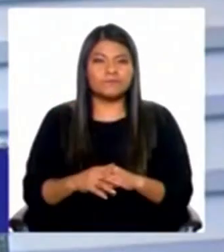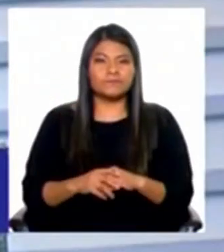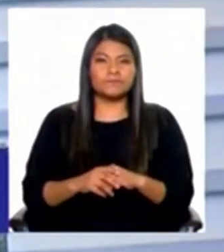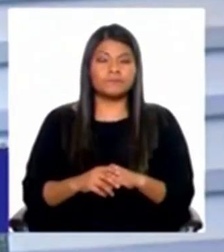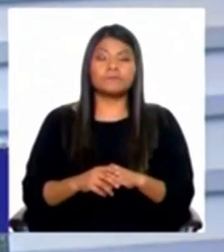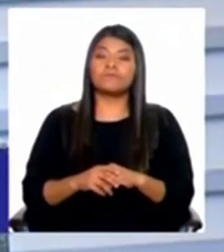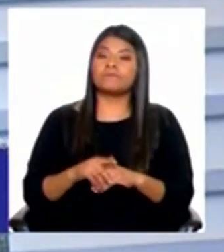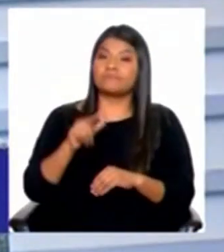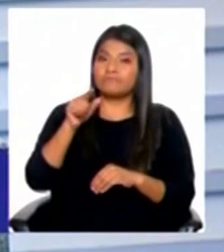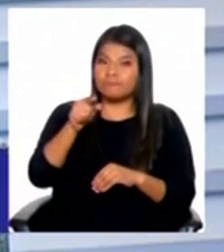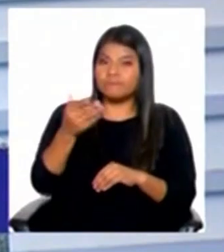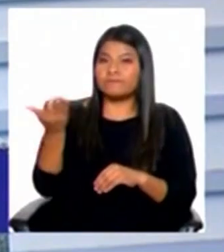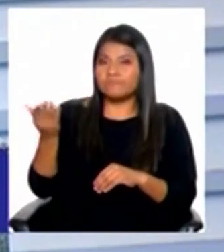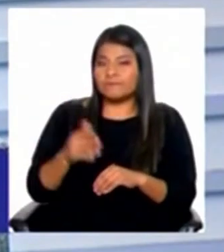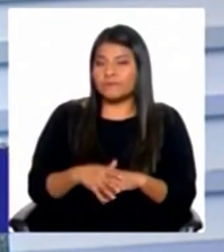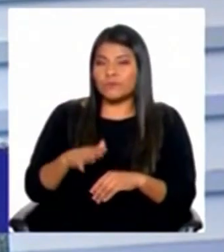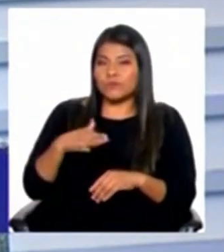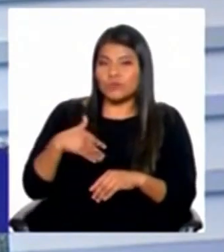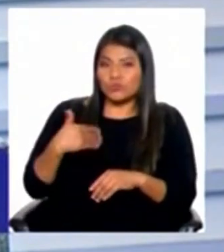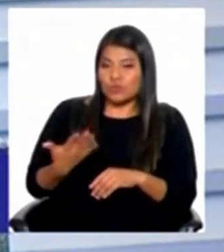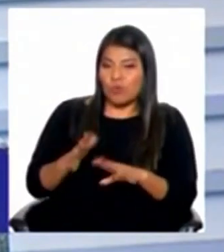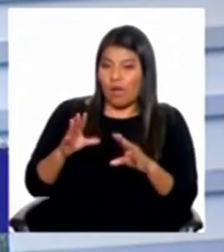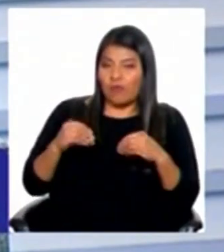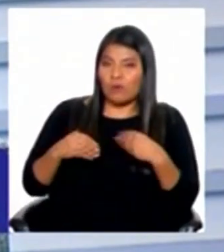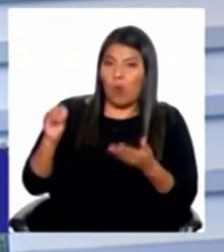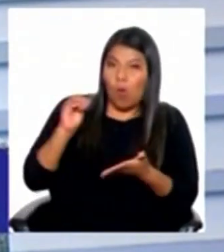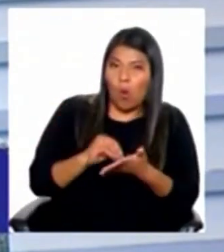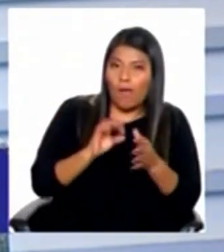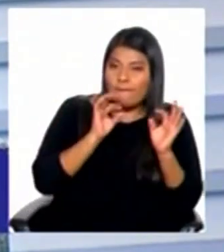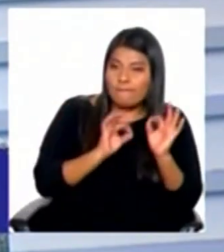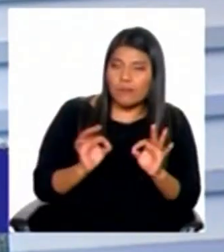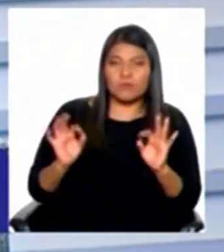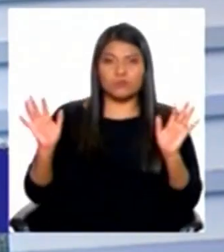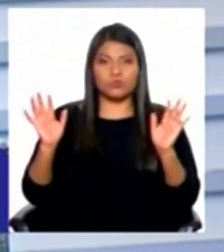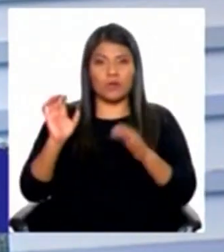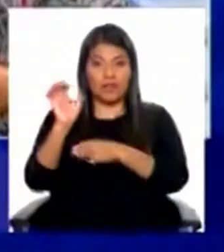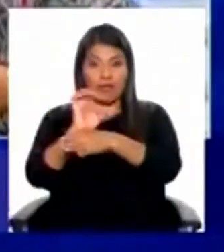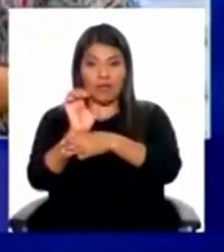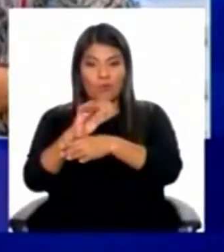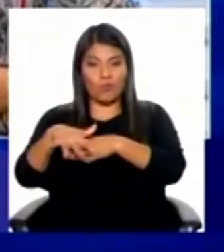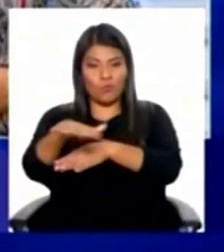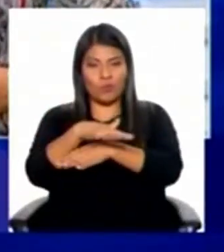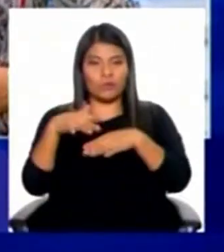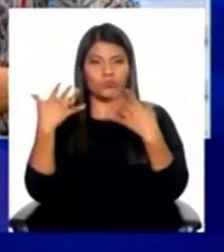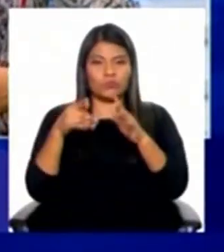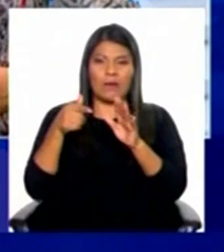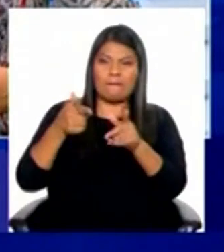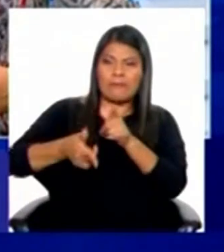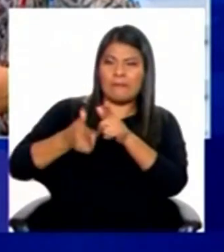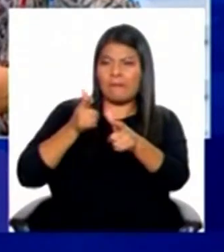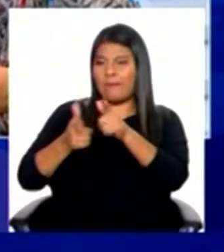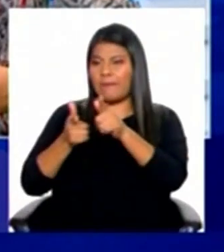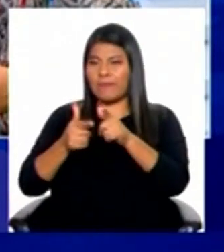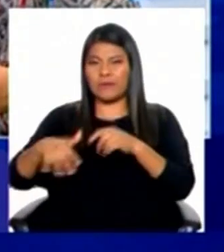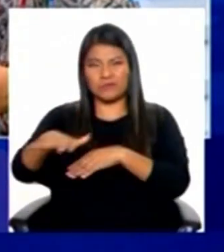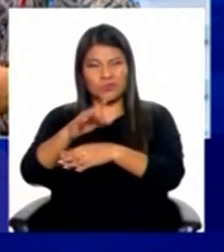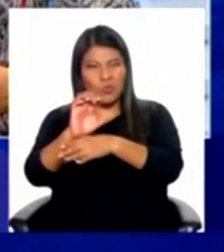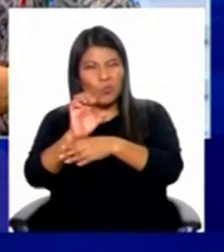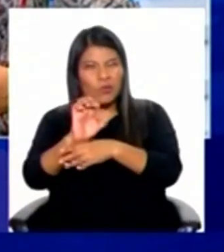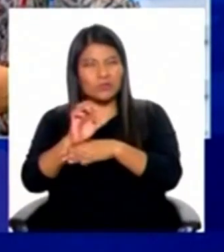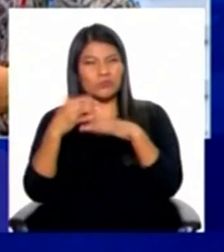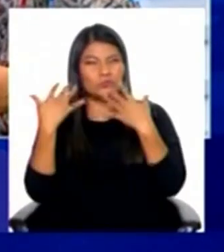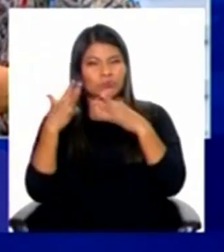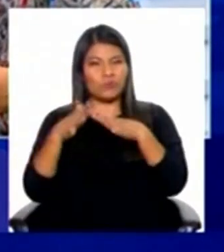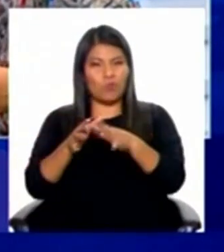dicho, Andy. No podemos permitir que se genere la situación que hay en el Ecuador, donde evidentemente la criminalidad ha crecido de